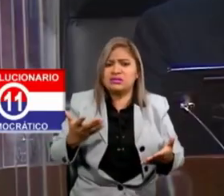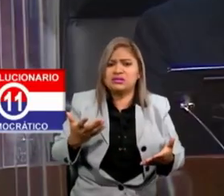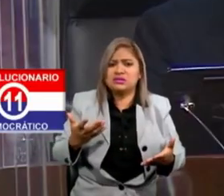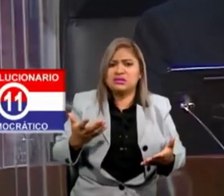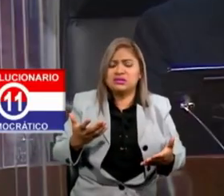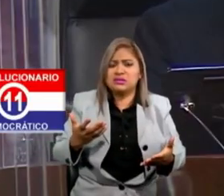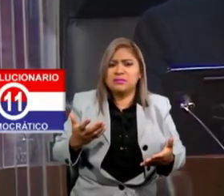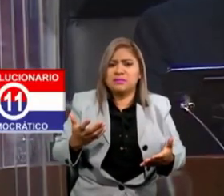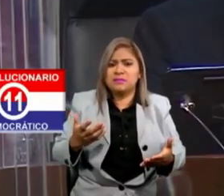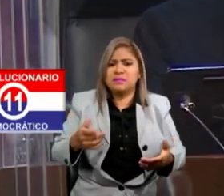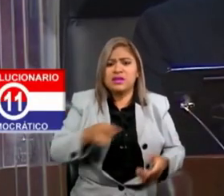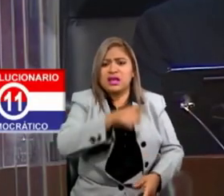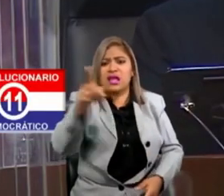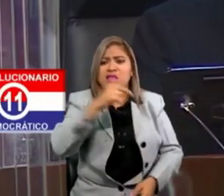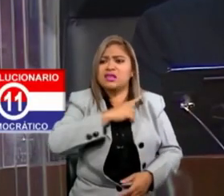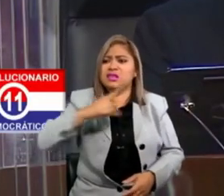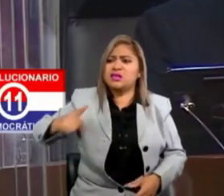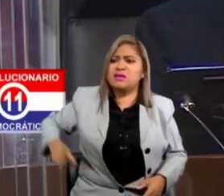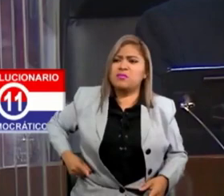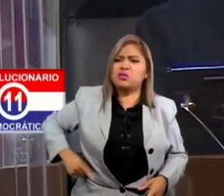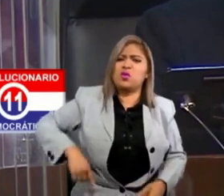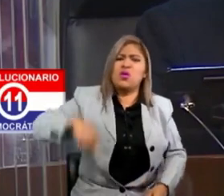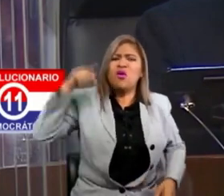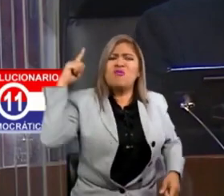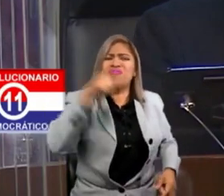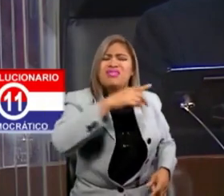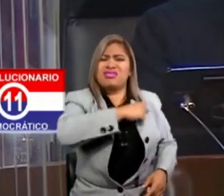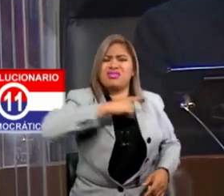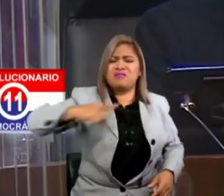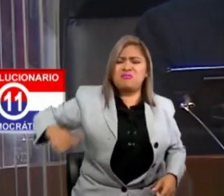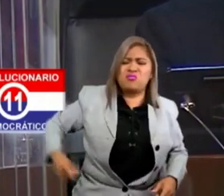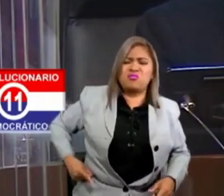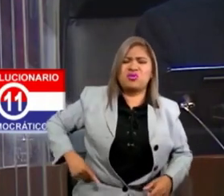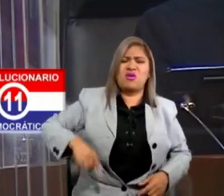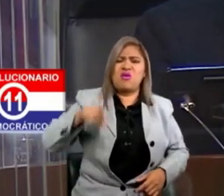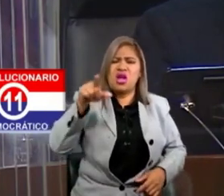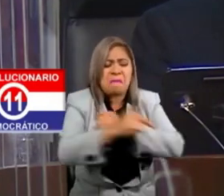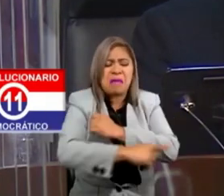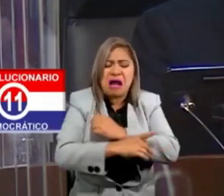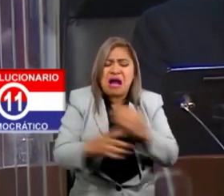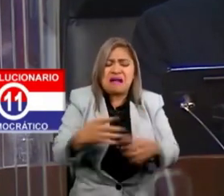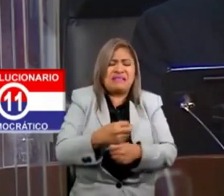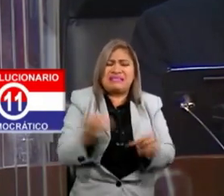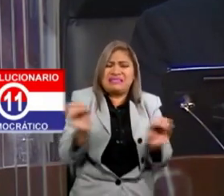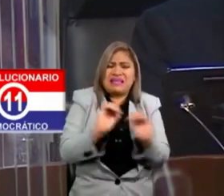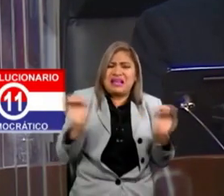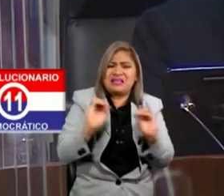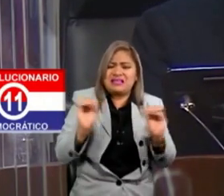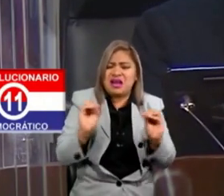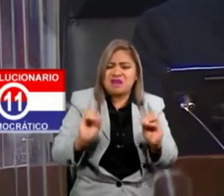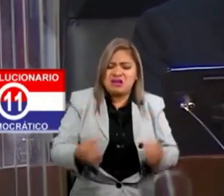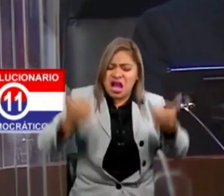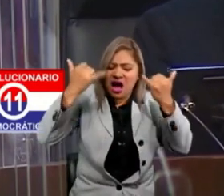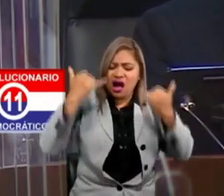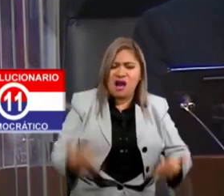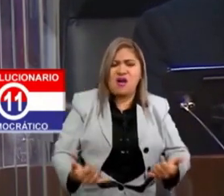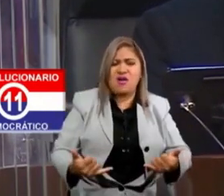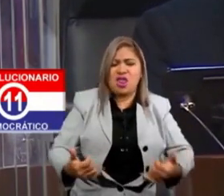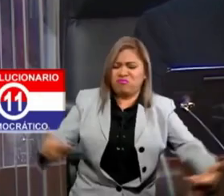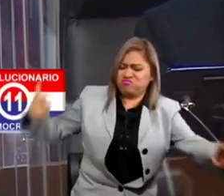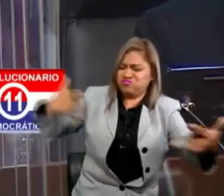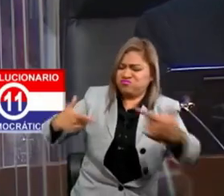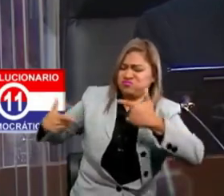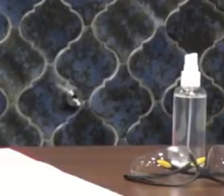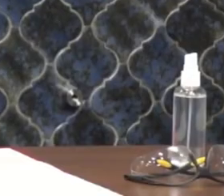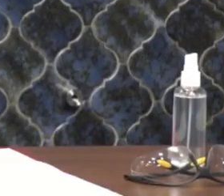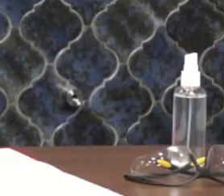Y diputado que lo haga, diputado que le van a pasar factura. Bueno, hasta declararle la guerra a